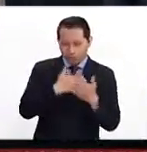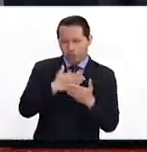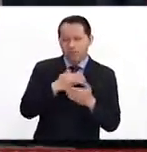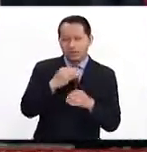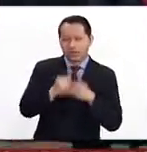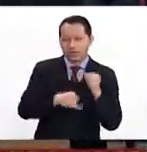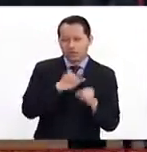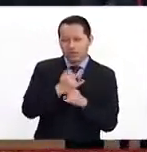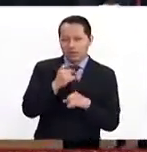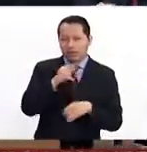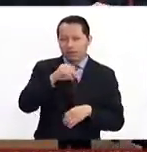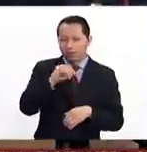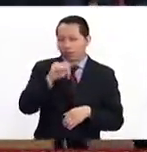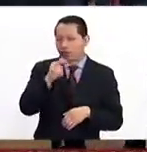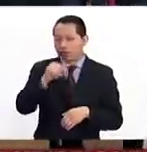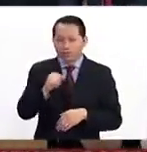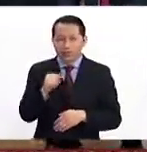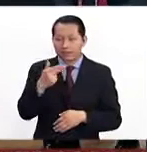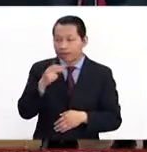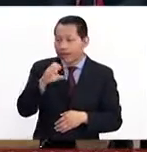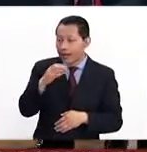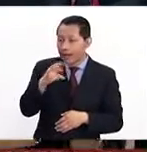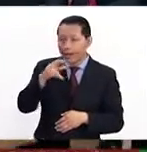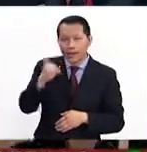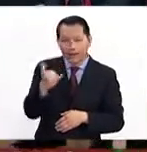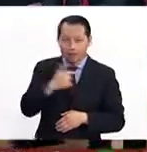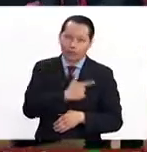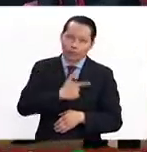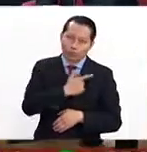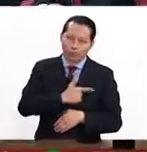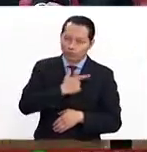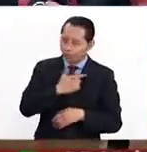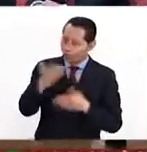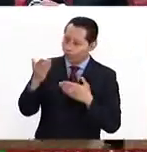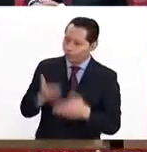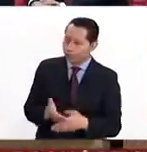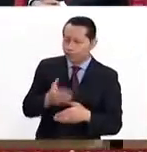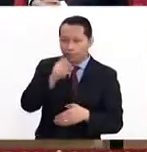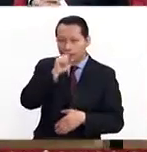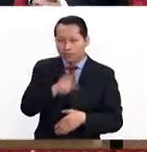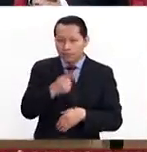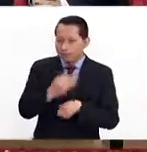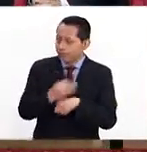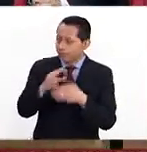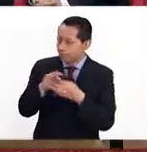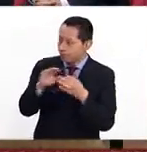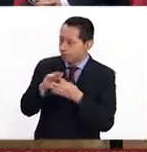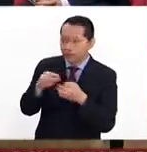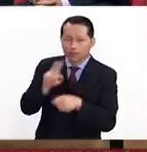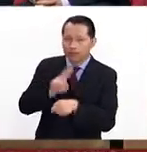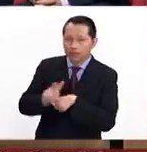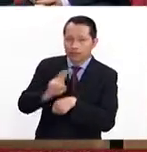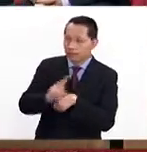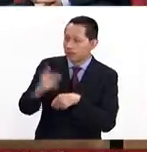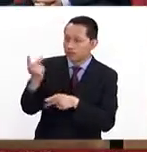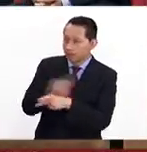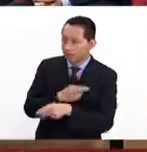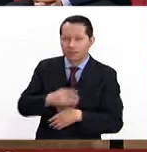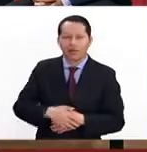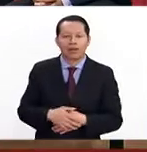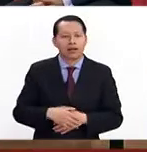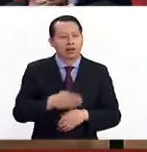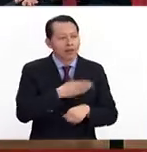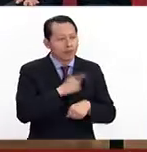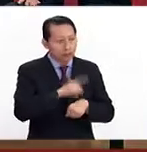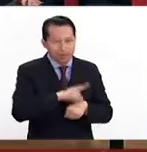del Senado. Ekri, siempre es un gusto que estén ustedes aquí y hoy hablar de lo que está pasando en Venezuela, ¿no? Buenos días, Pati.